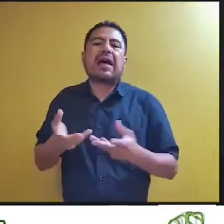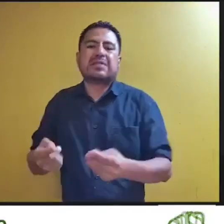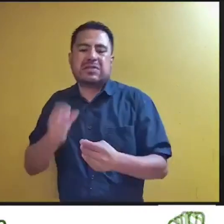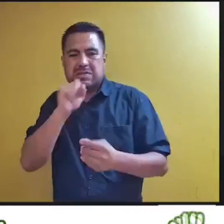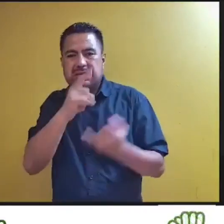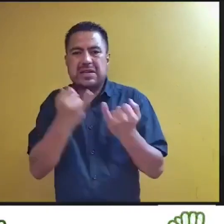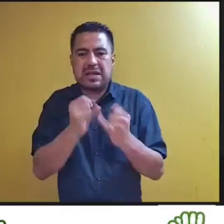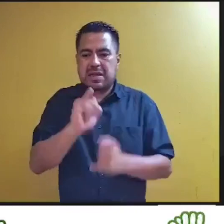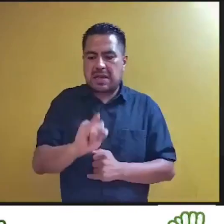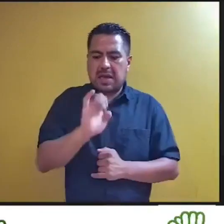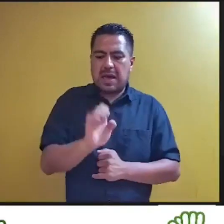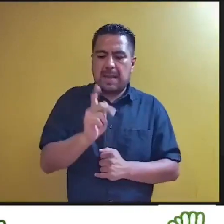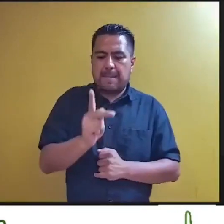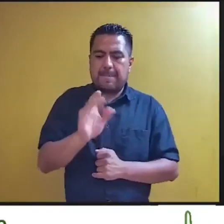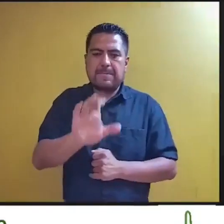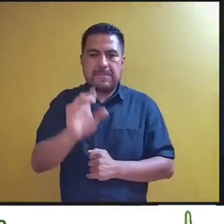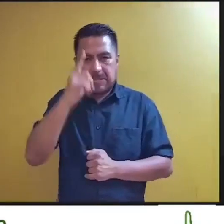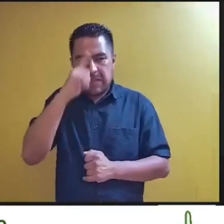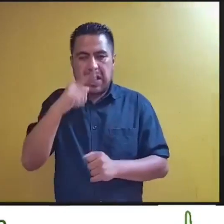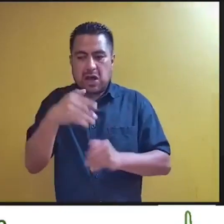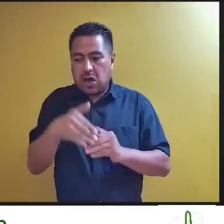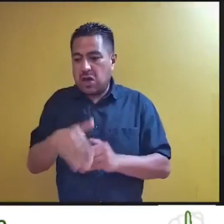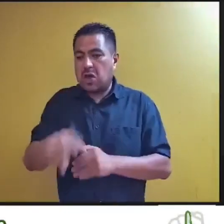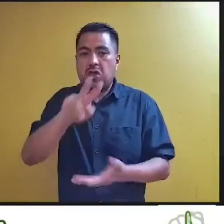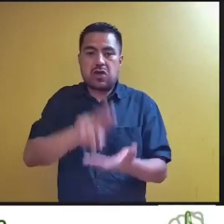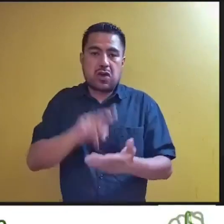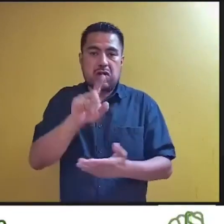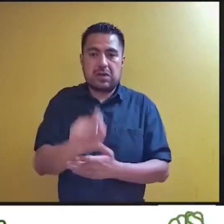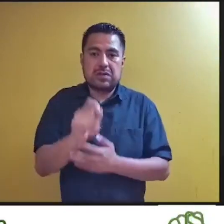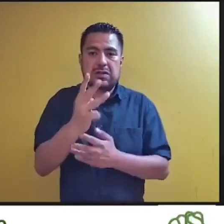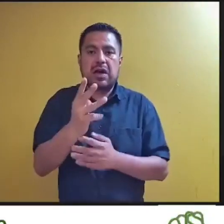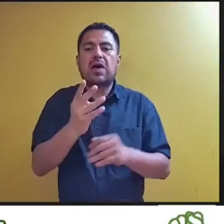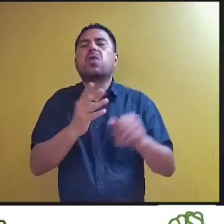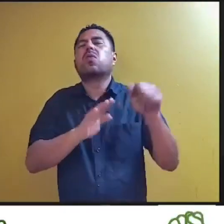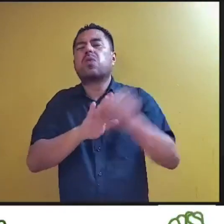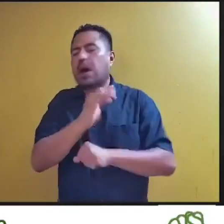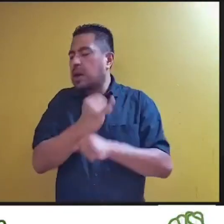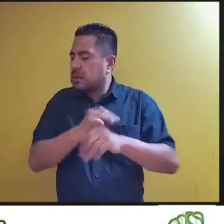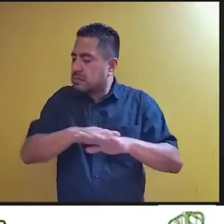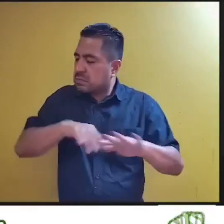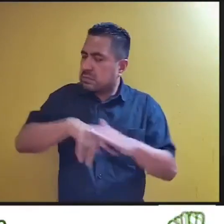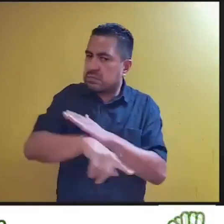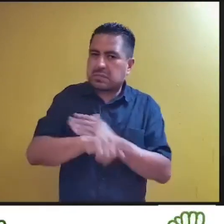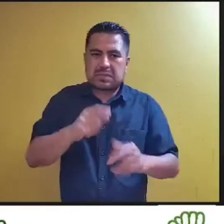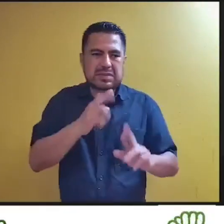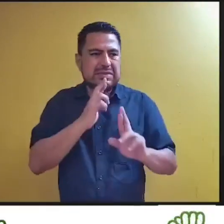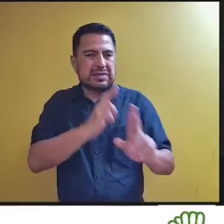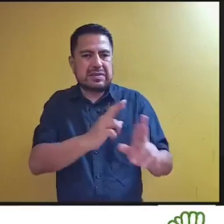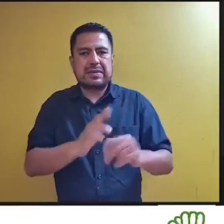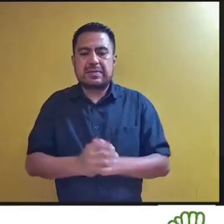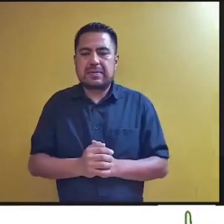del Instituto Electoral para el ejercicio fiscal 2024 con base en el estudio de fondo de esta resolución.